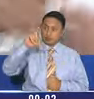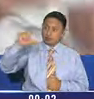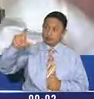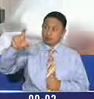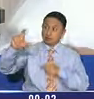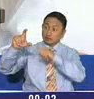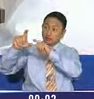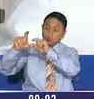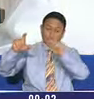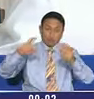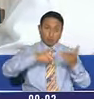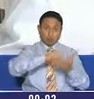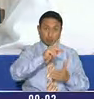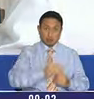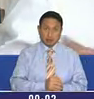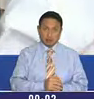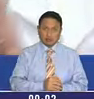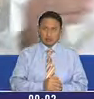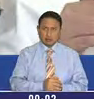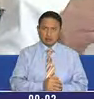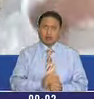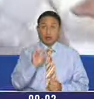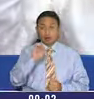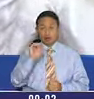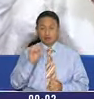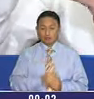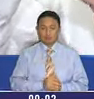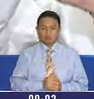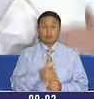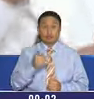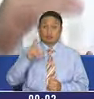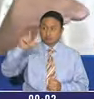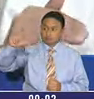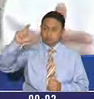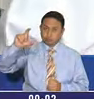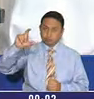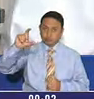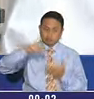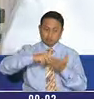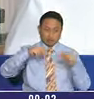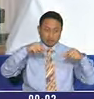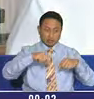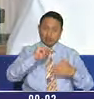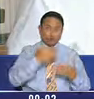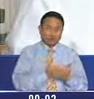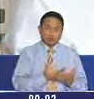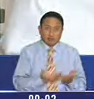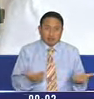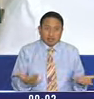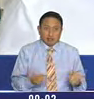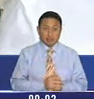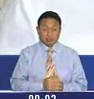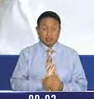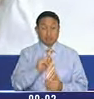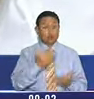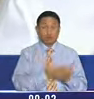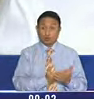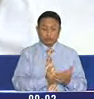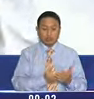su utilidad se justifica que usted tenga todo esto. O en base a su utilidad y su pago de impuestos, no se justifica. Y si no se